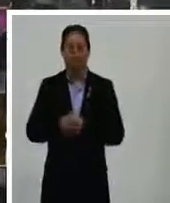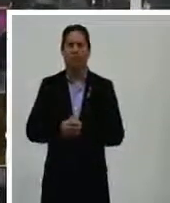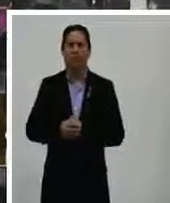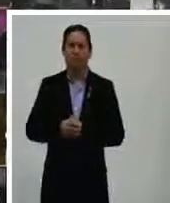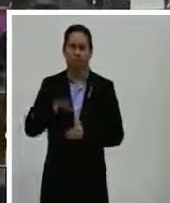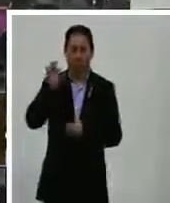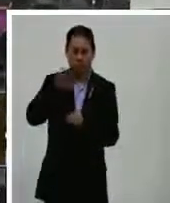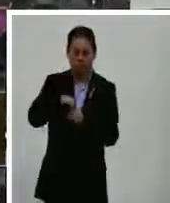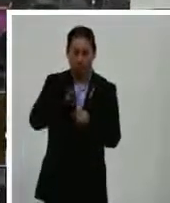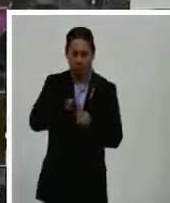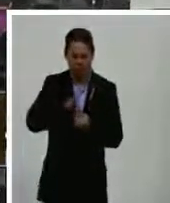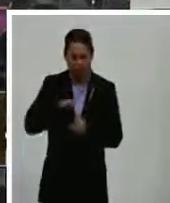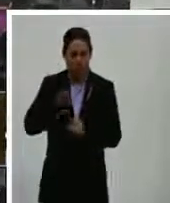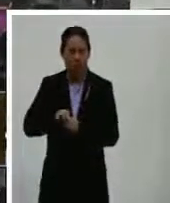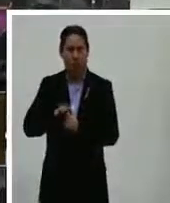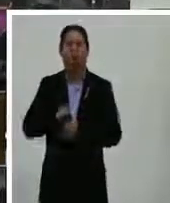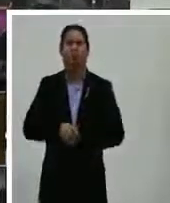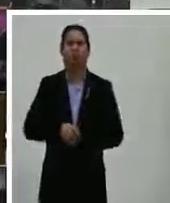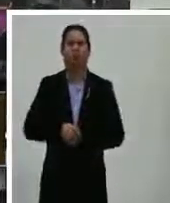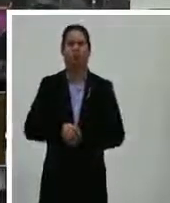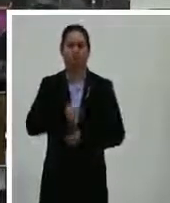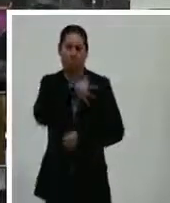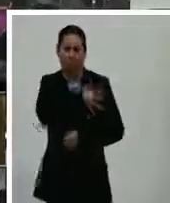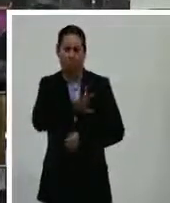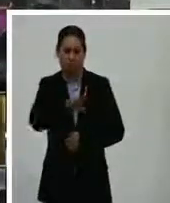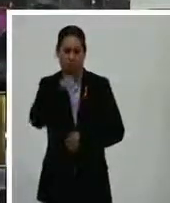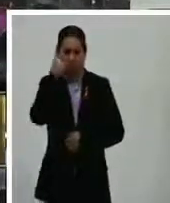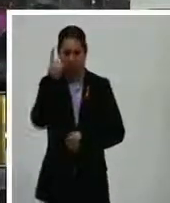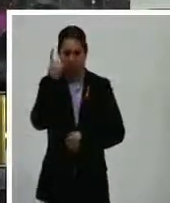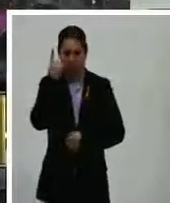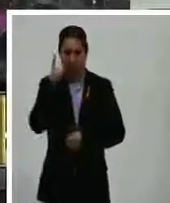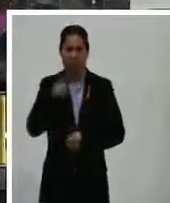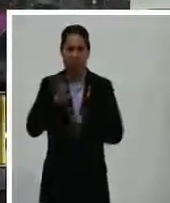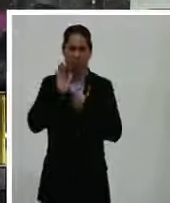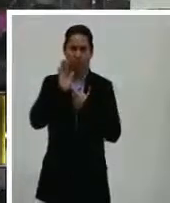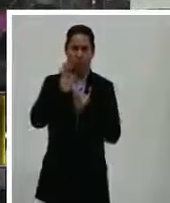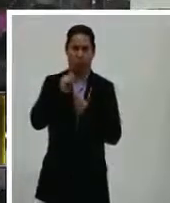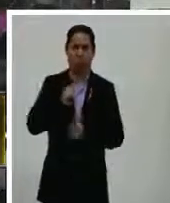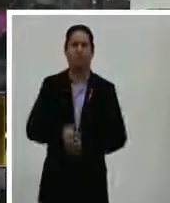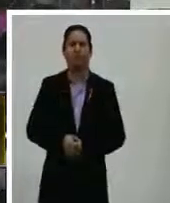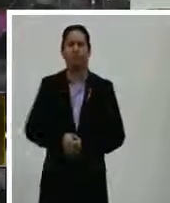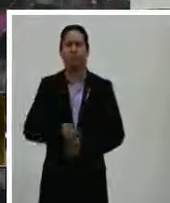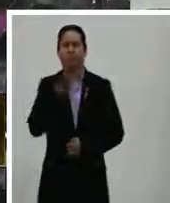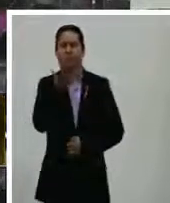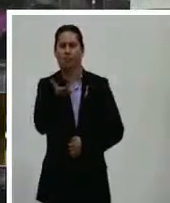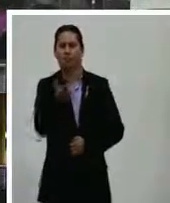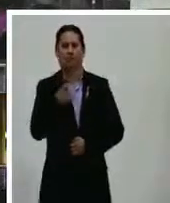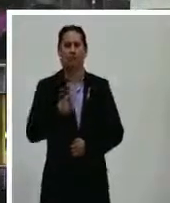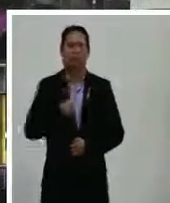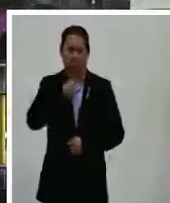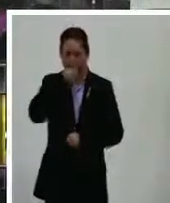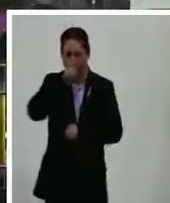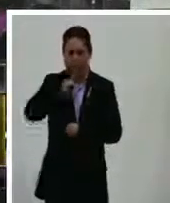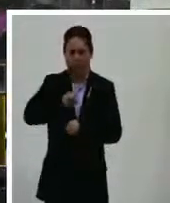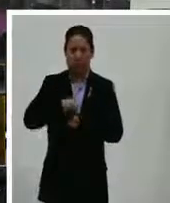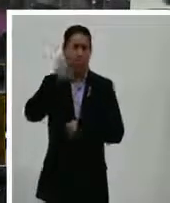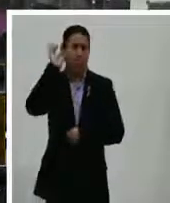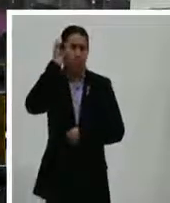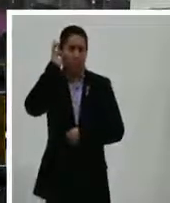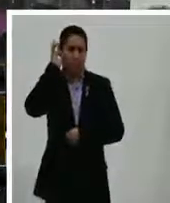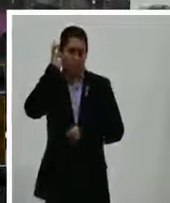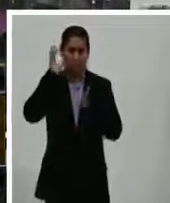someter a votación nominal en lo general el dictamen presentado por lo que solicitó a la secretaría de servicios